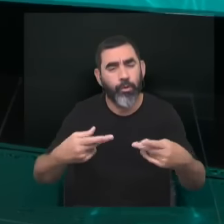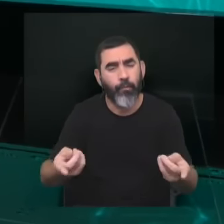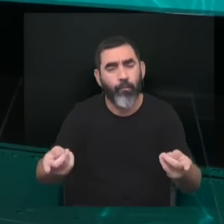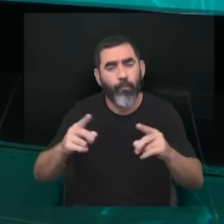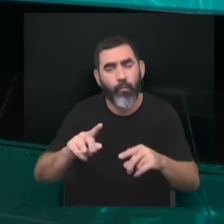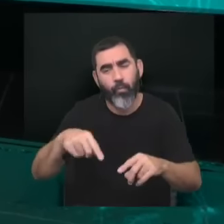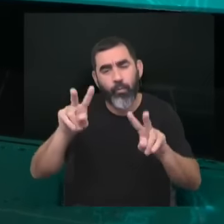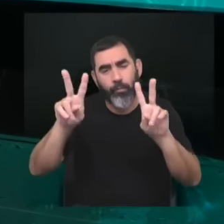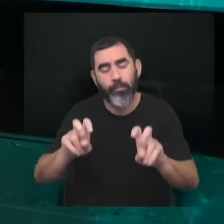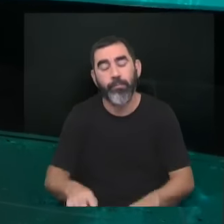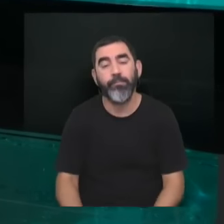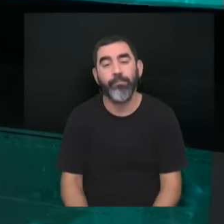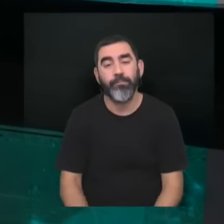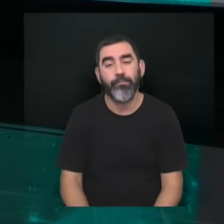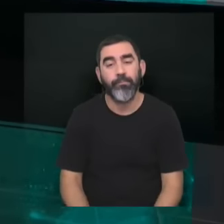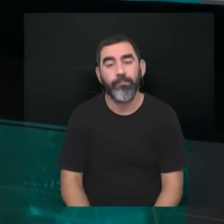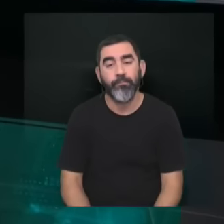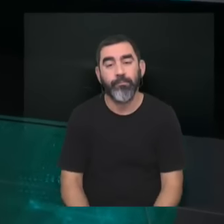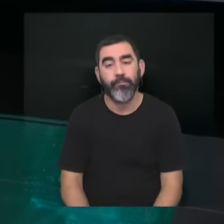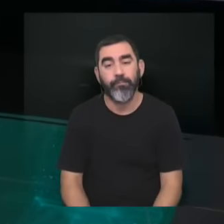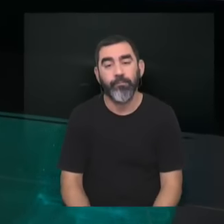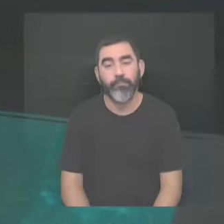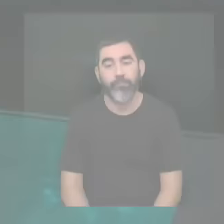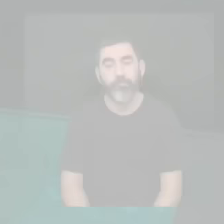seguimos con otros temas a la vuelta de la misma los